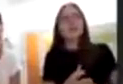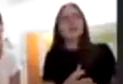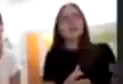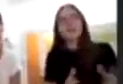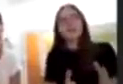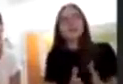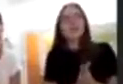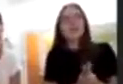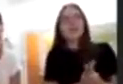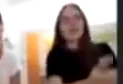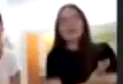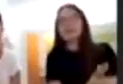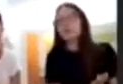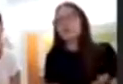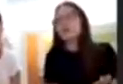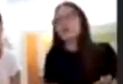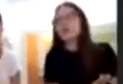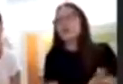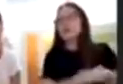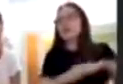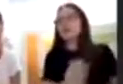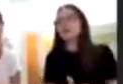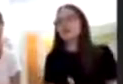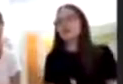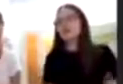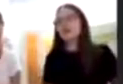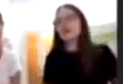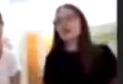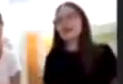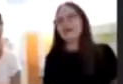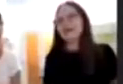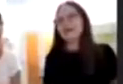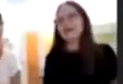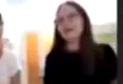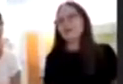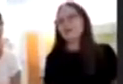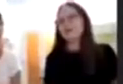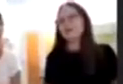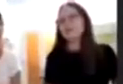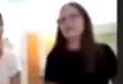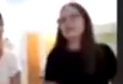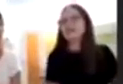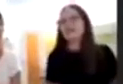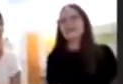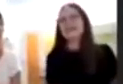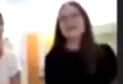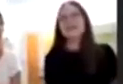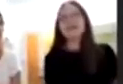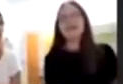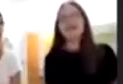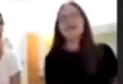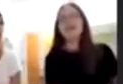que se manifieste el verde, por decirlo así de una manera sencilla,